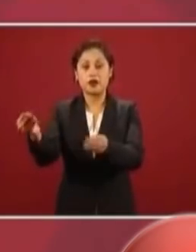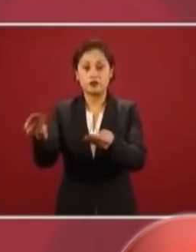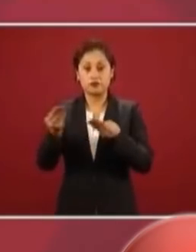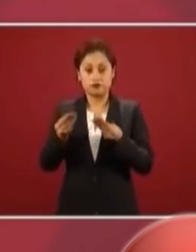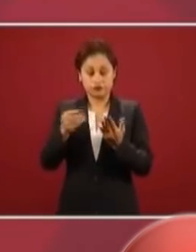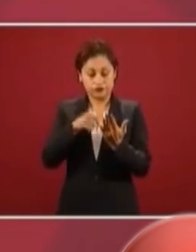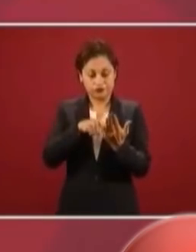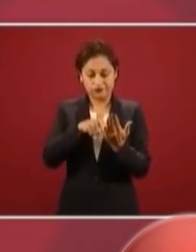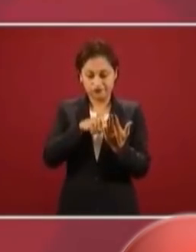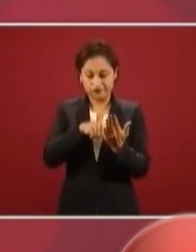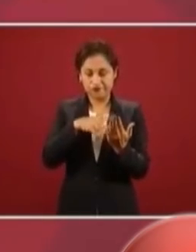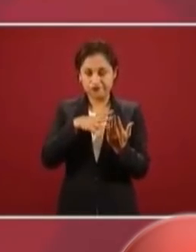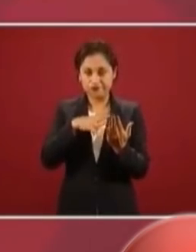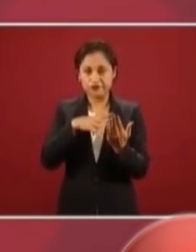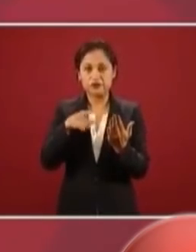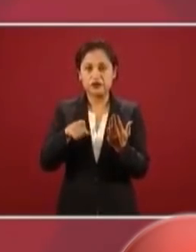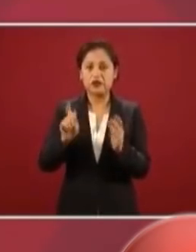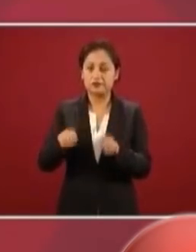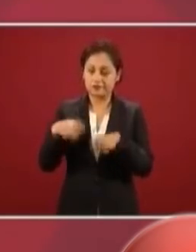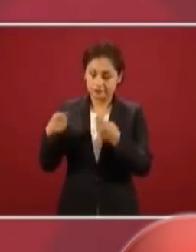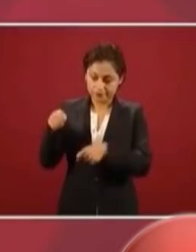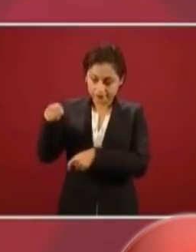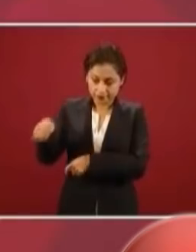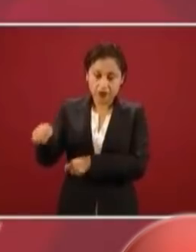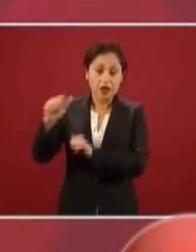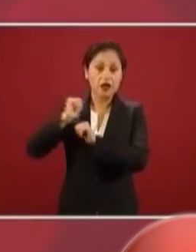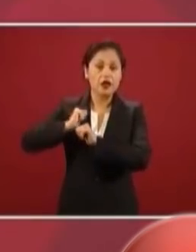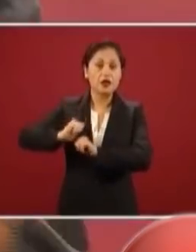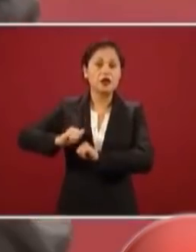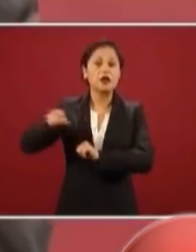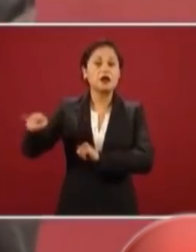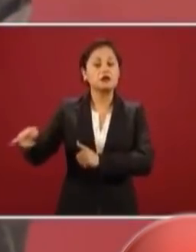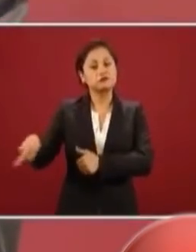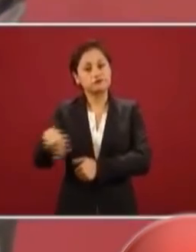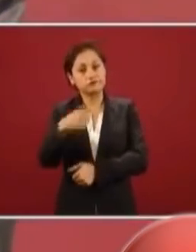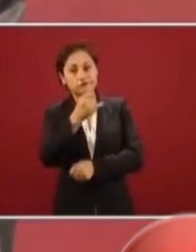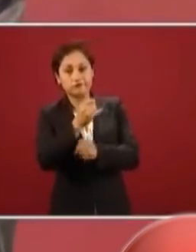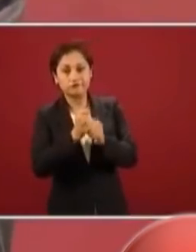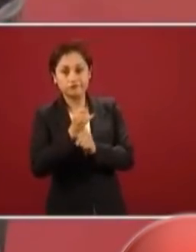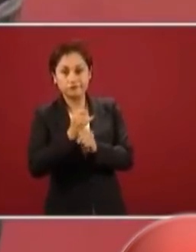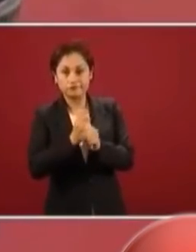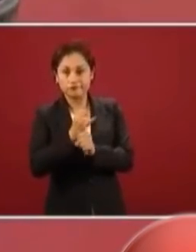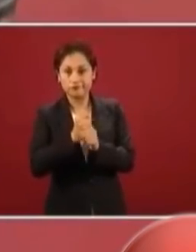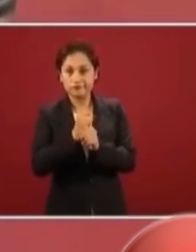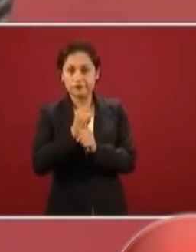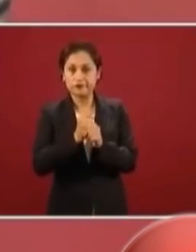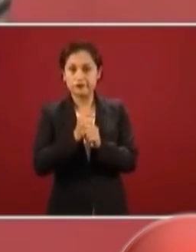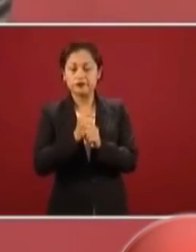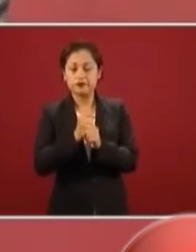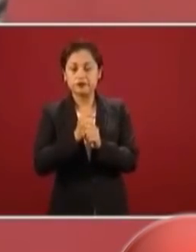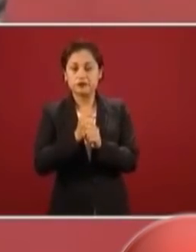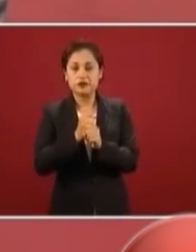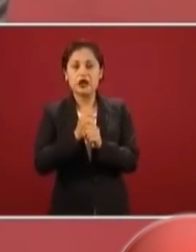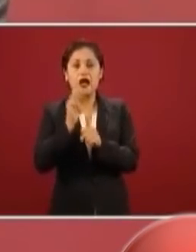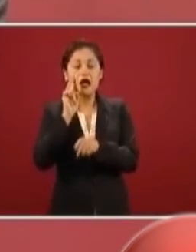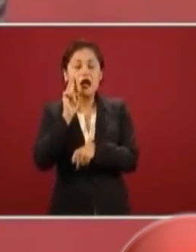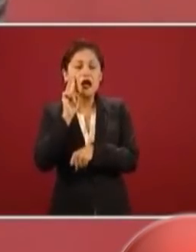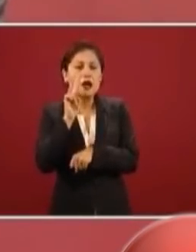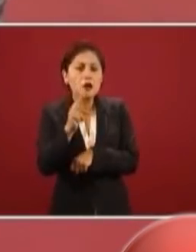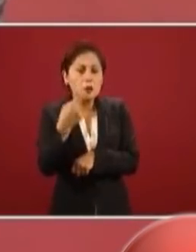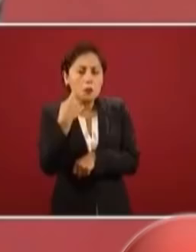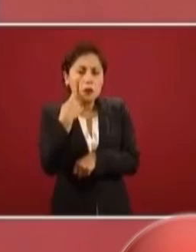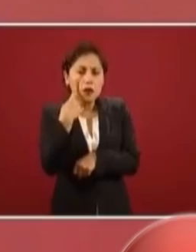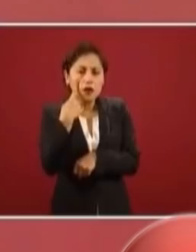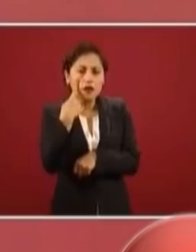Santiago Nieto tiene instrucciones de hacer una revisión sobre si existen,